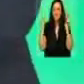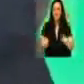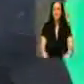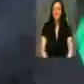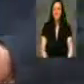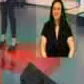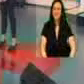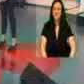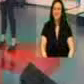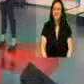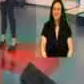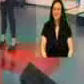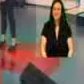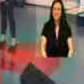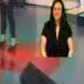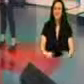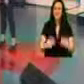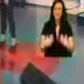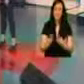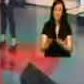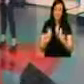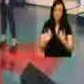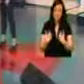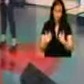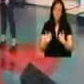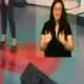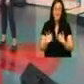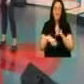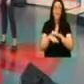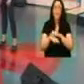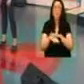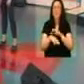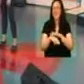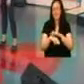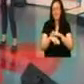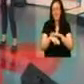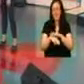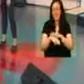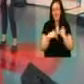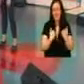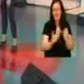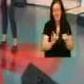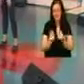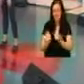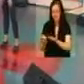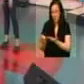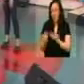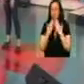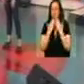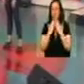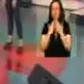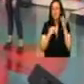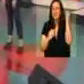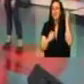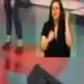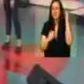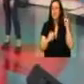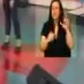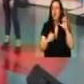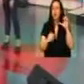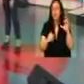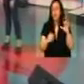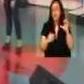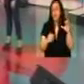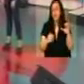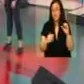Muchísimas gracias. Yo soy la representante de agarrar las donaciones. Muchas gracias a CUTSA por esta colaboración, por estar todos los